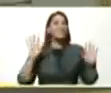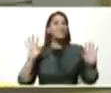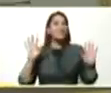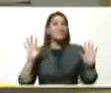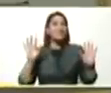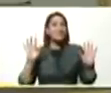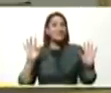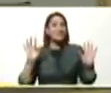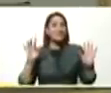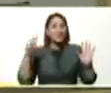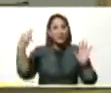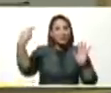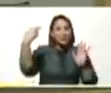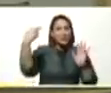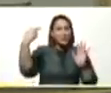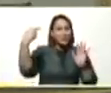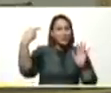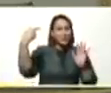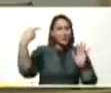¿Cómo me ve, vecina?